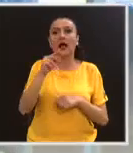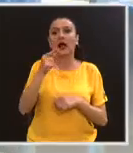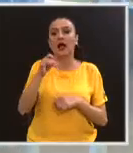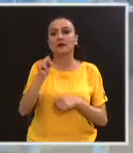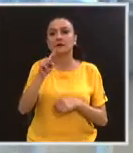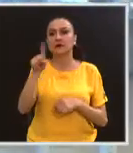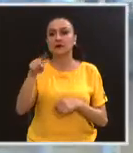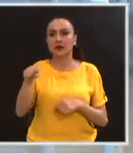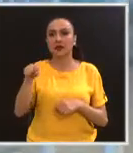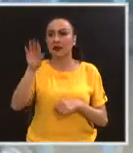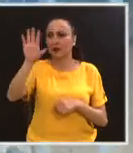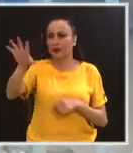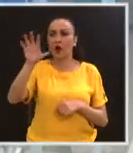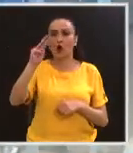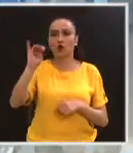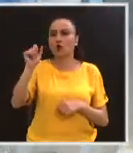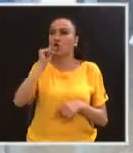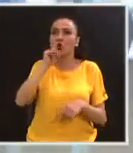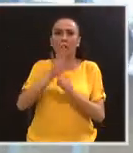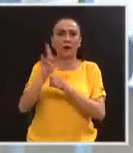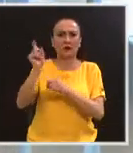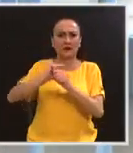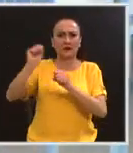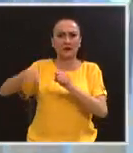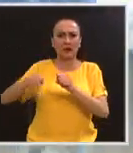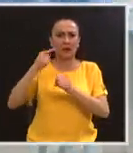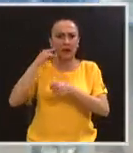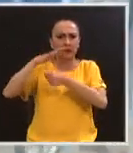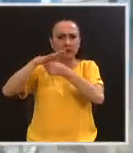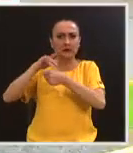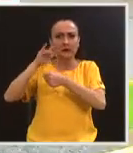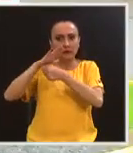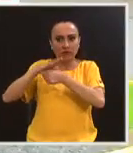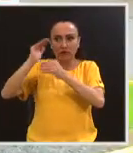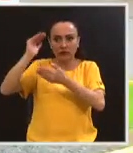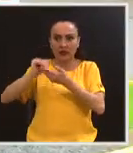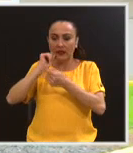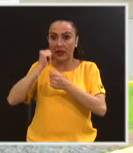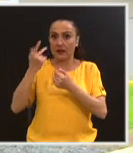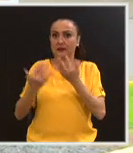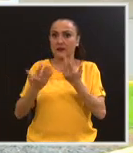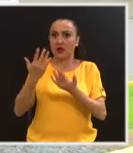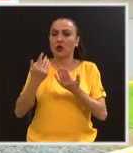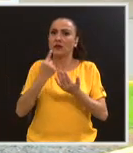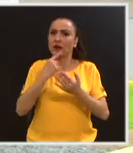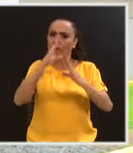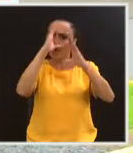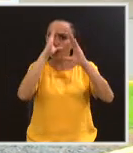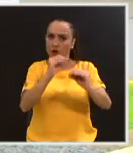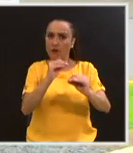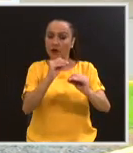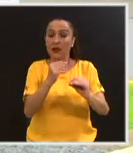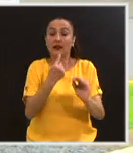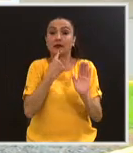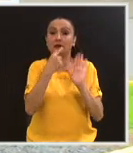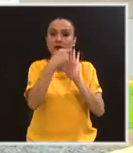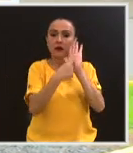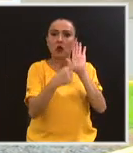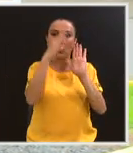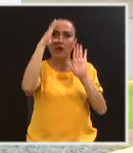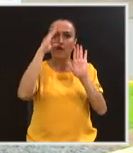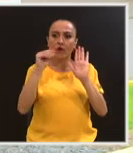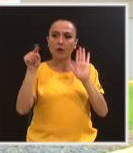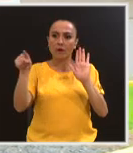ubicada en El Coyol de alajuela debido a incumplir con un sistema de supresión de incendios así se informó mediante un comunicado en el que se indica que un informe